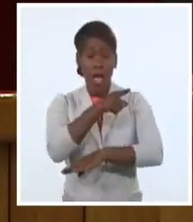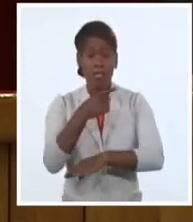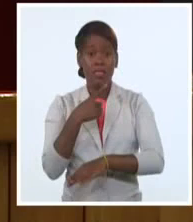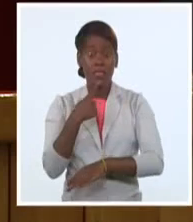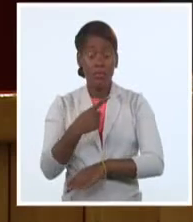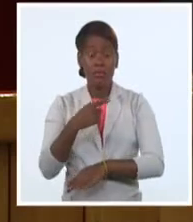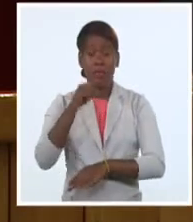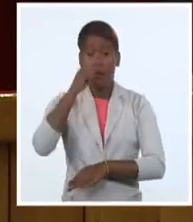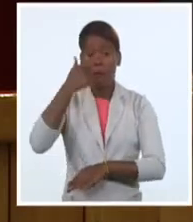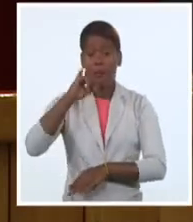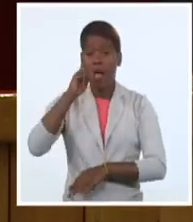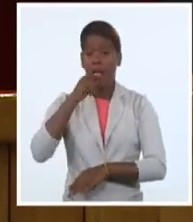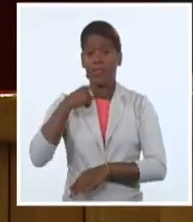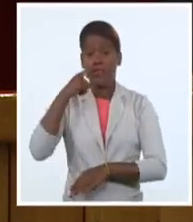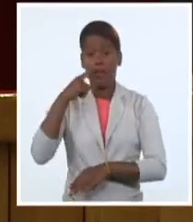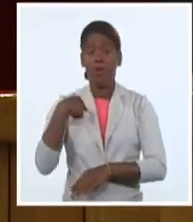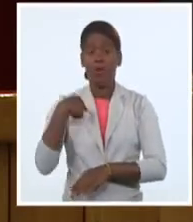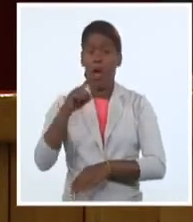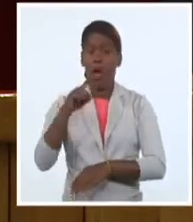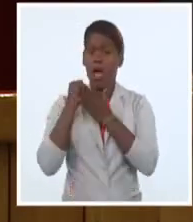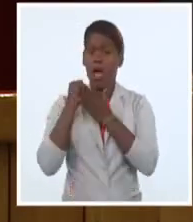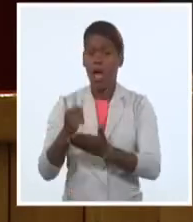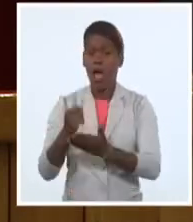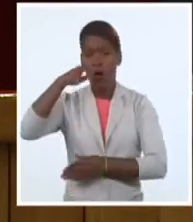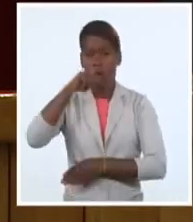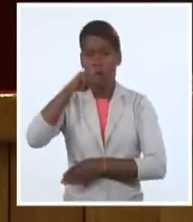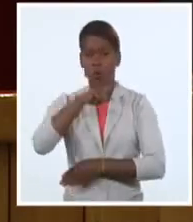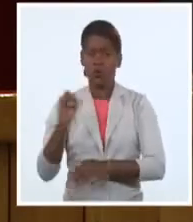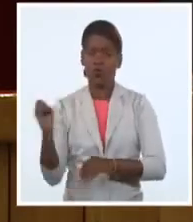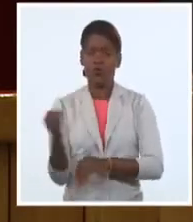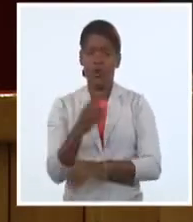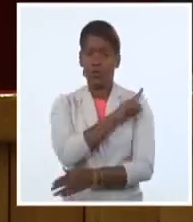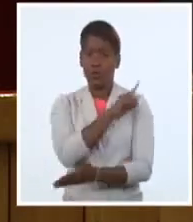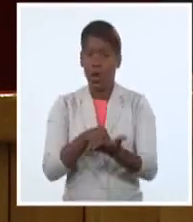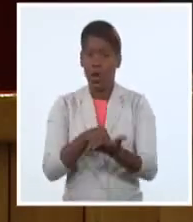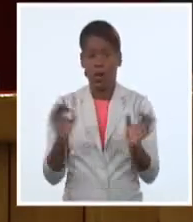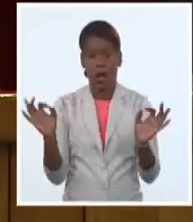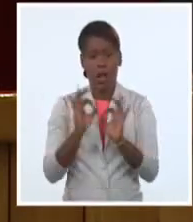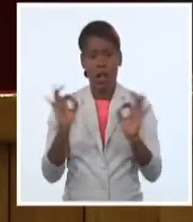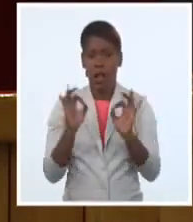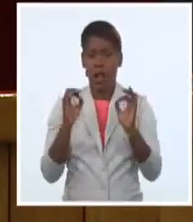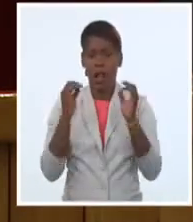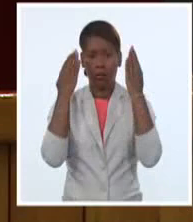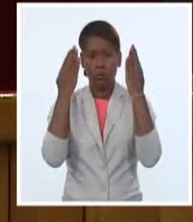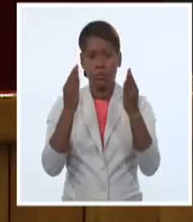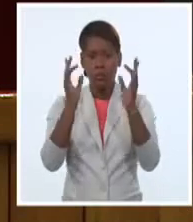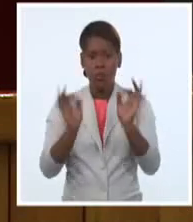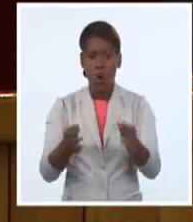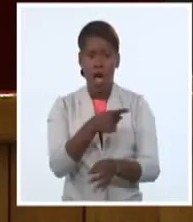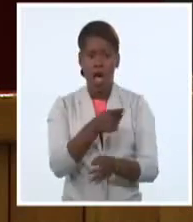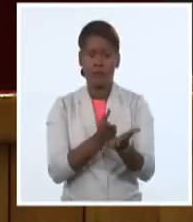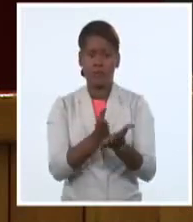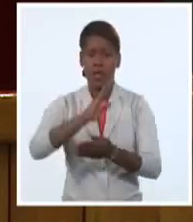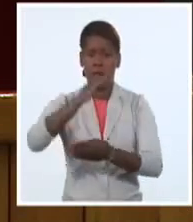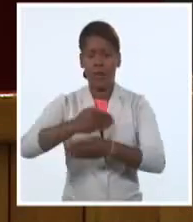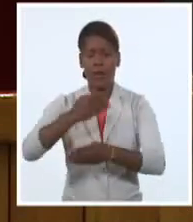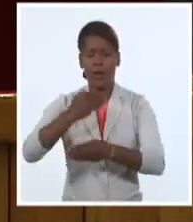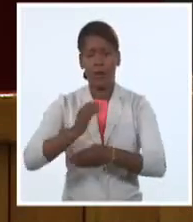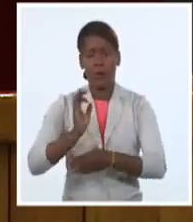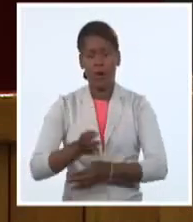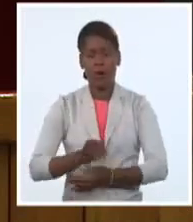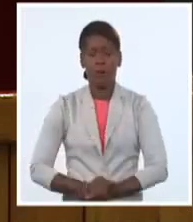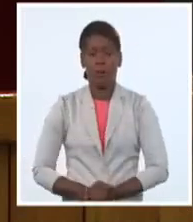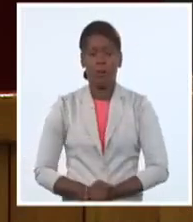pretextos fraudulentos sobre la supuesta intención de favorecer al pueblo cubano y negar beneficios al gobierno.